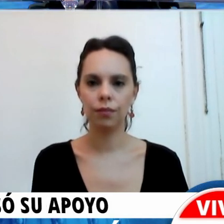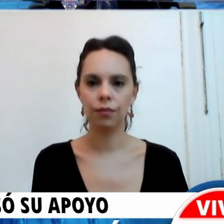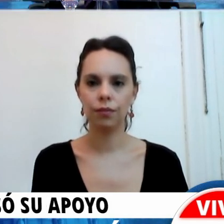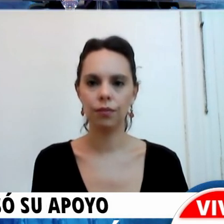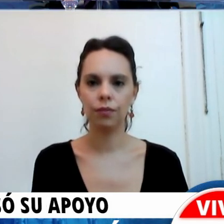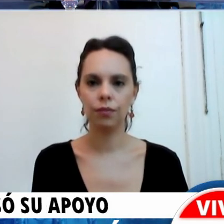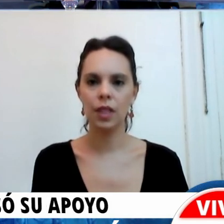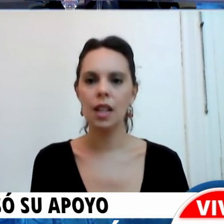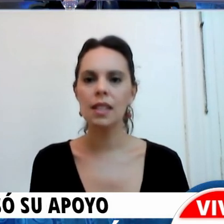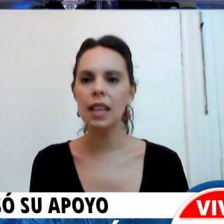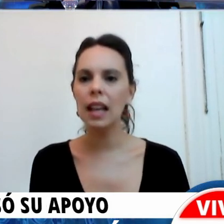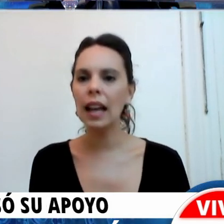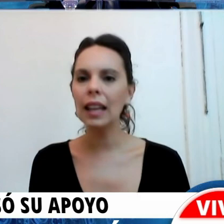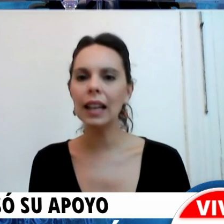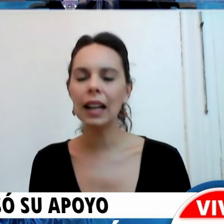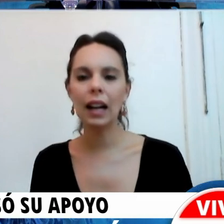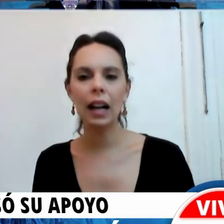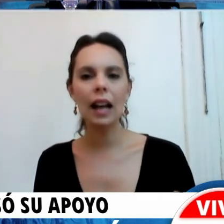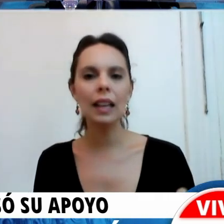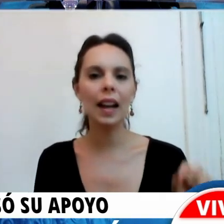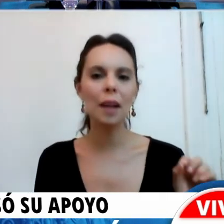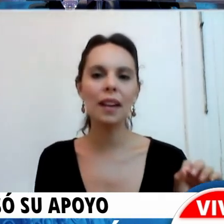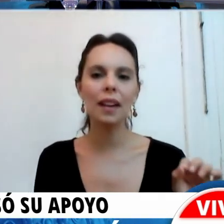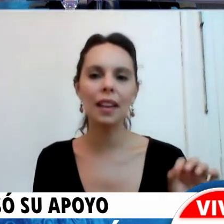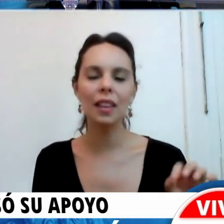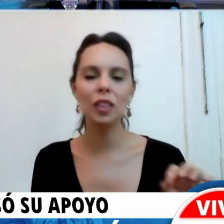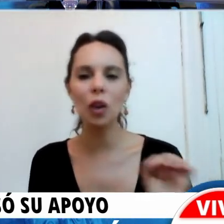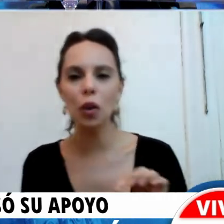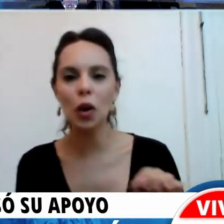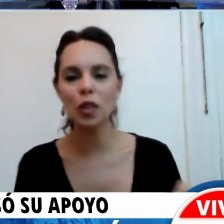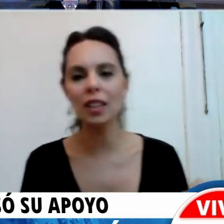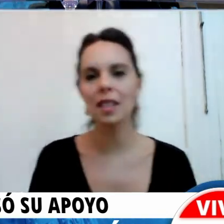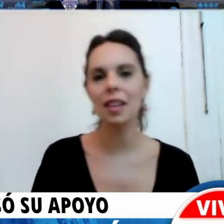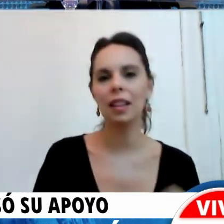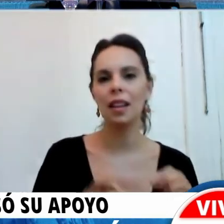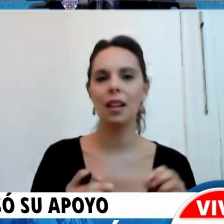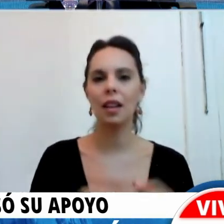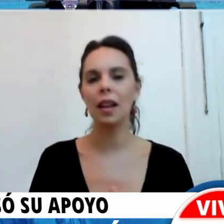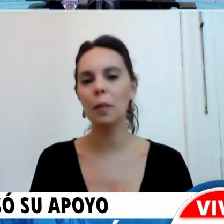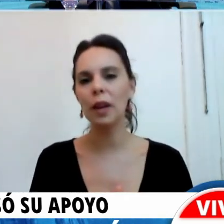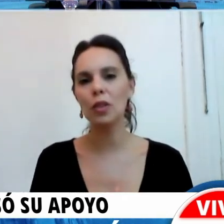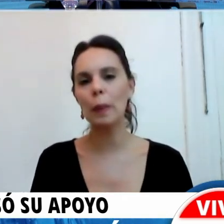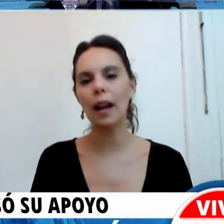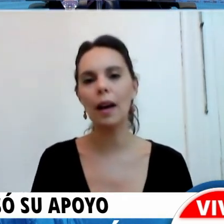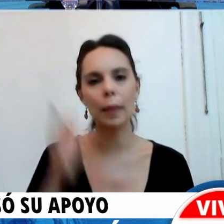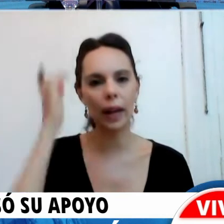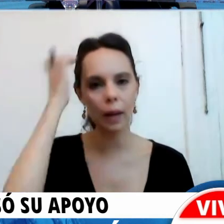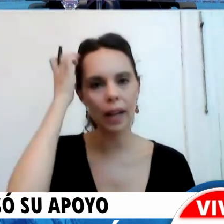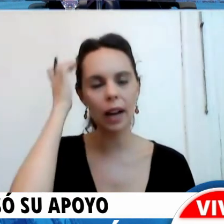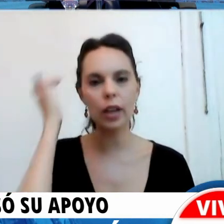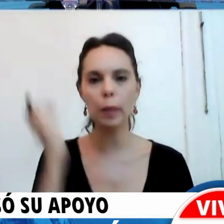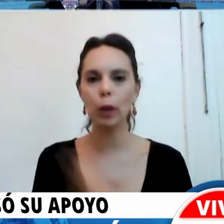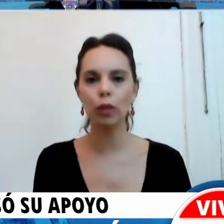de Todos. Pero bueno, sí, ahí... dale. Ahí déjame dos cositas para eso. Que son